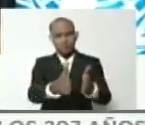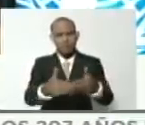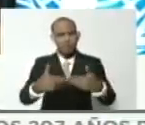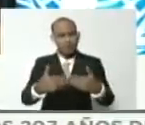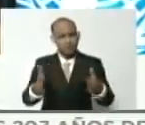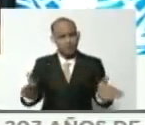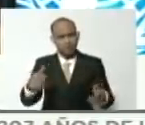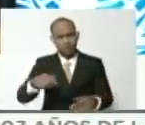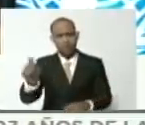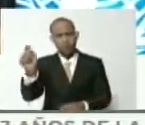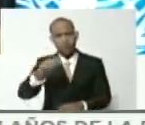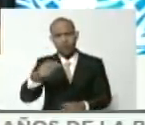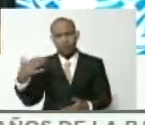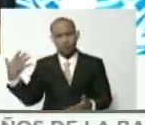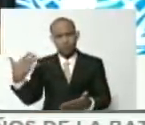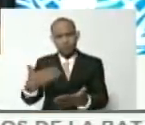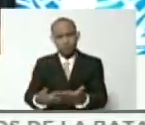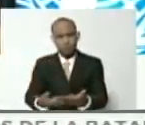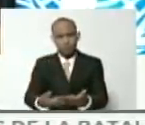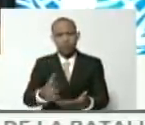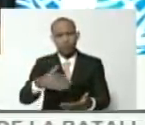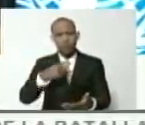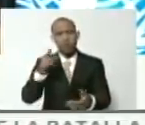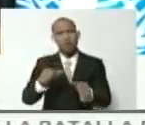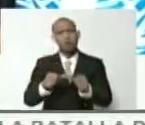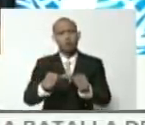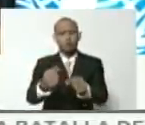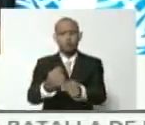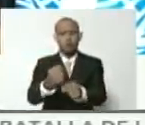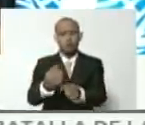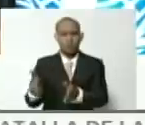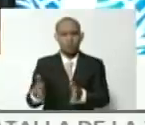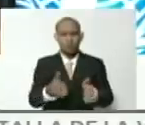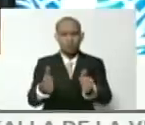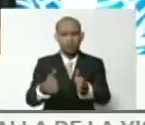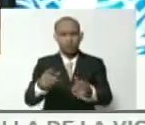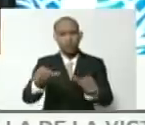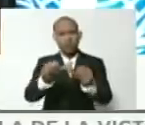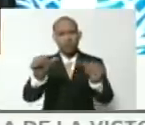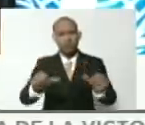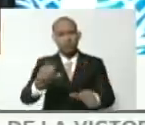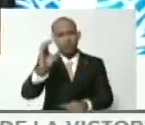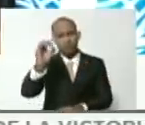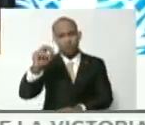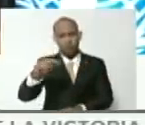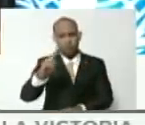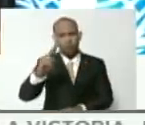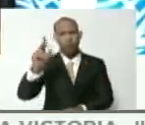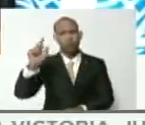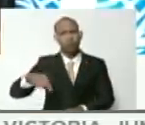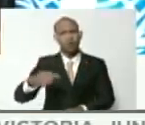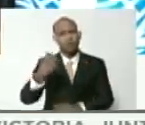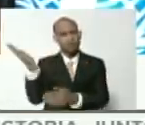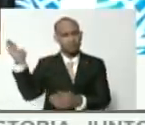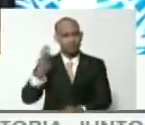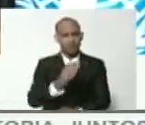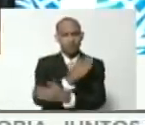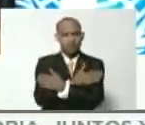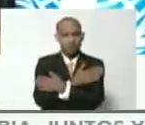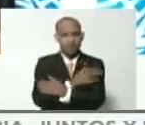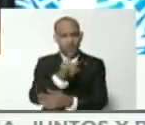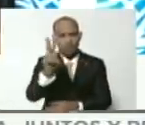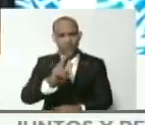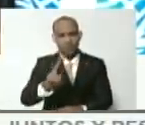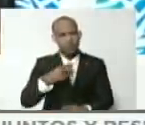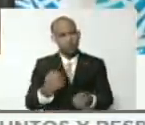meses y años que están por venir, ese camino se consolidará y el sistema de Naciones Unidas vendrá a abrazar a Venezuela en su apoyo